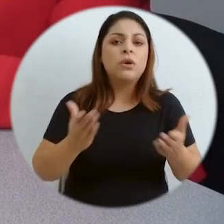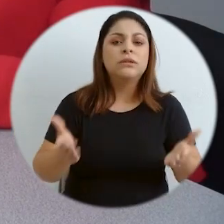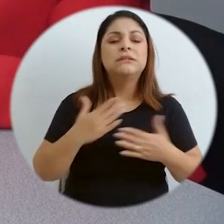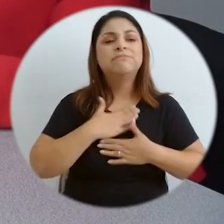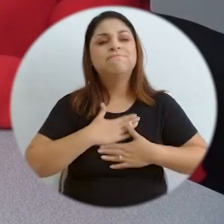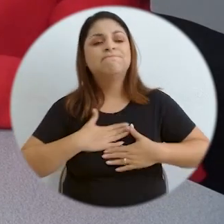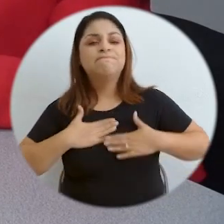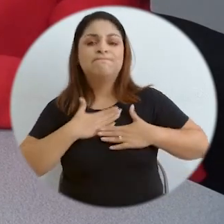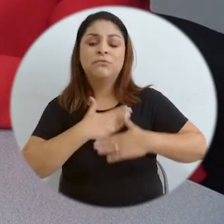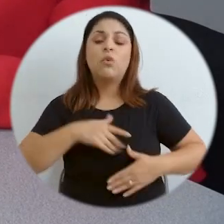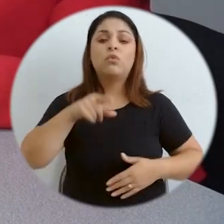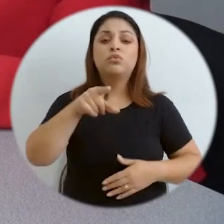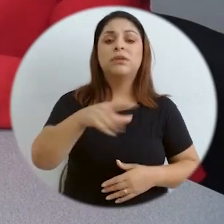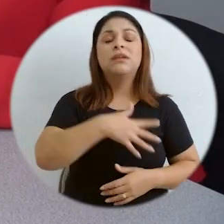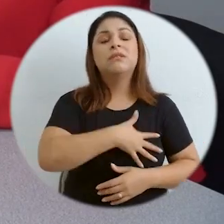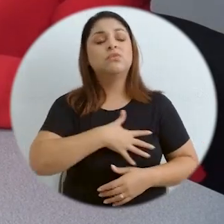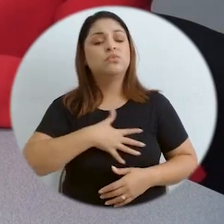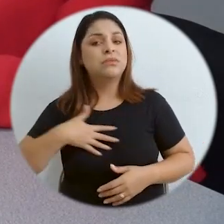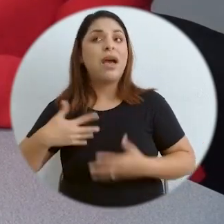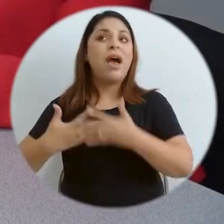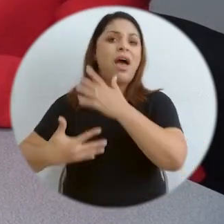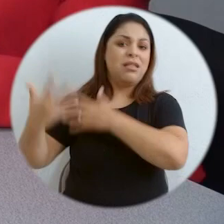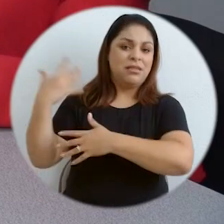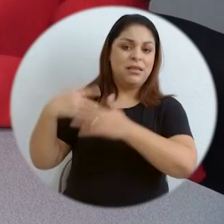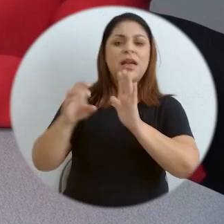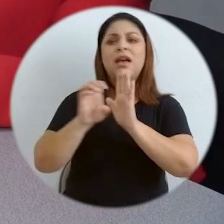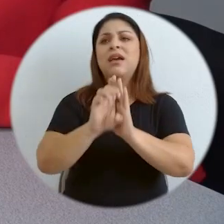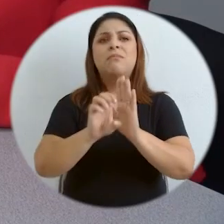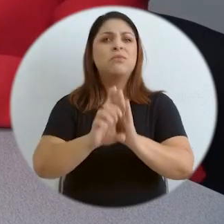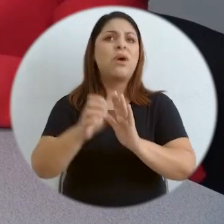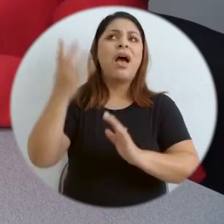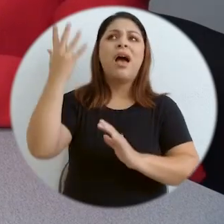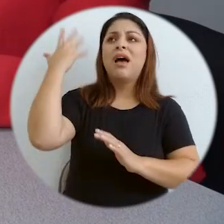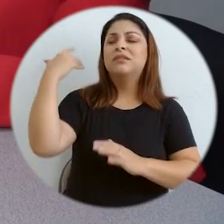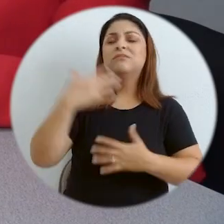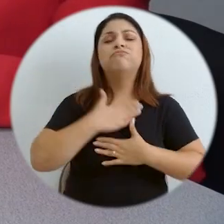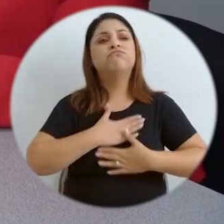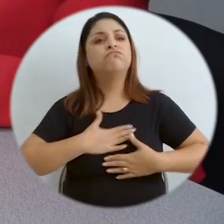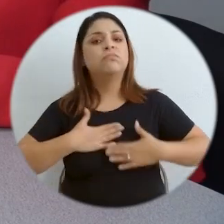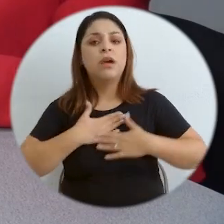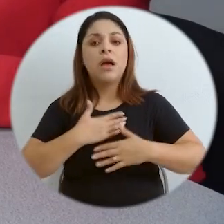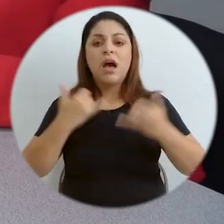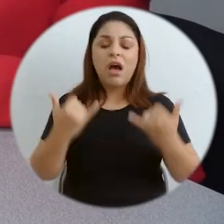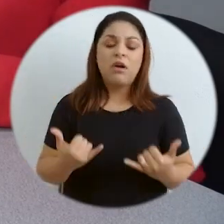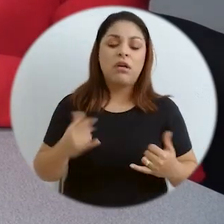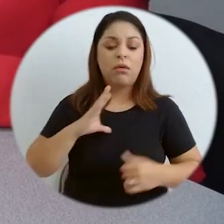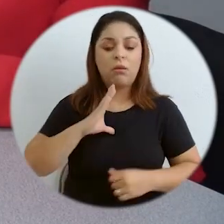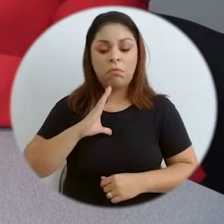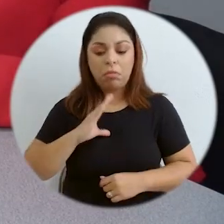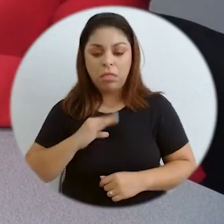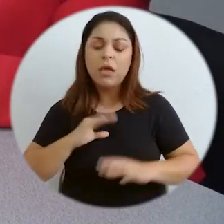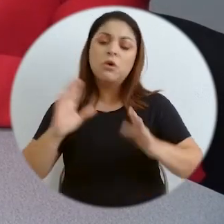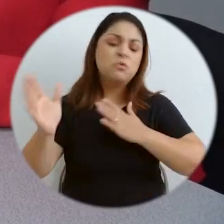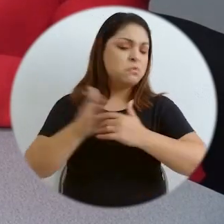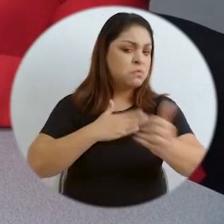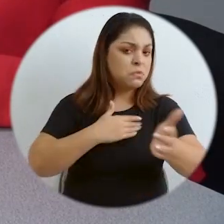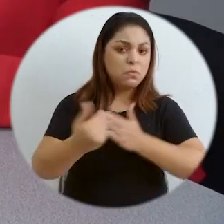que antes le eran agradables, por ejemplo, le resultaban placenteras, no importa si ahorita no